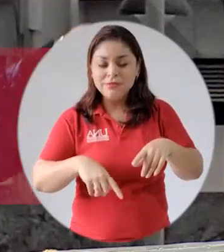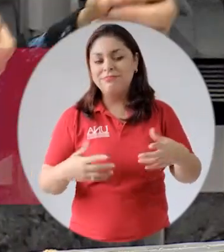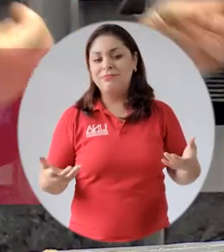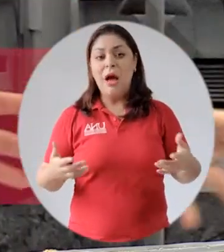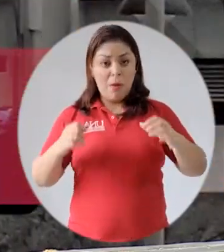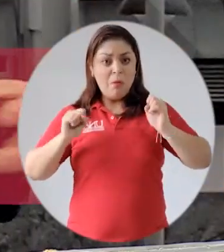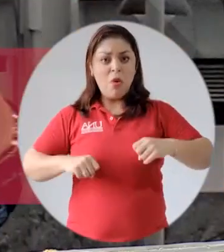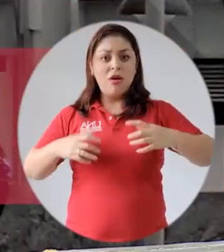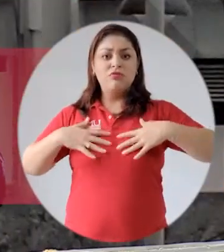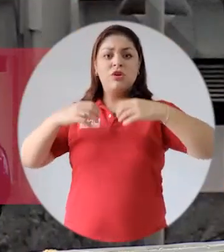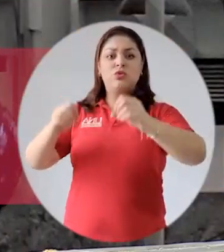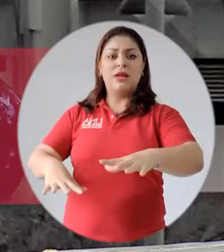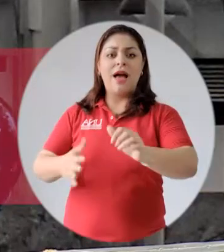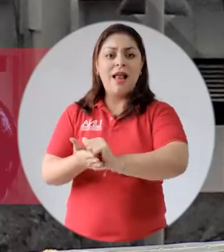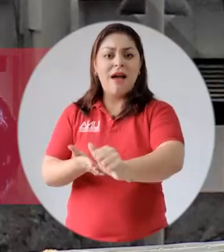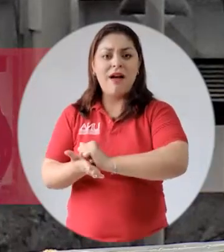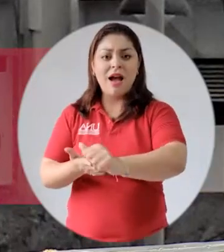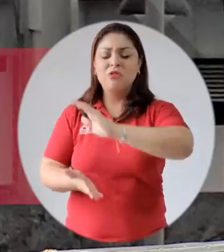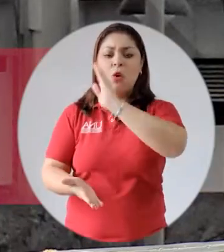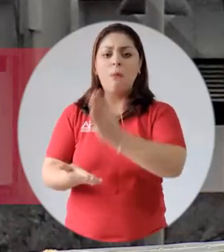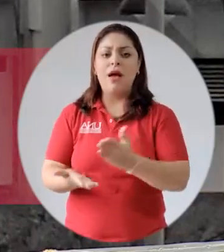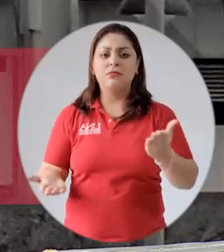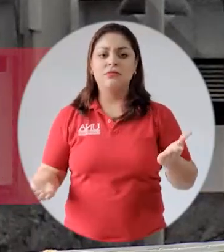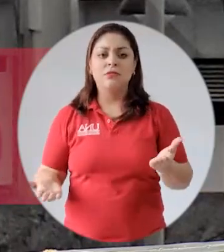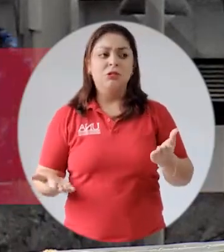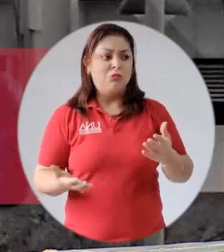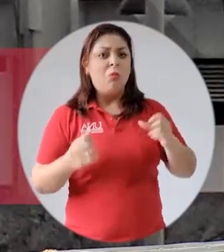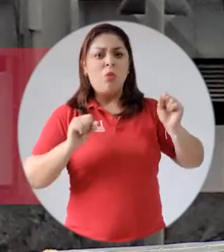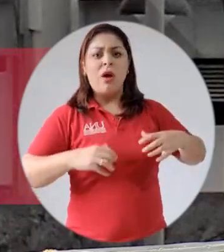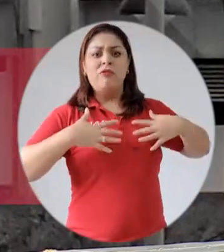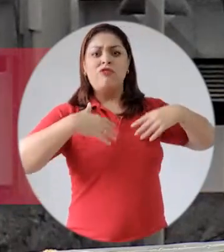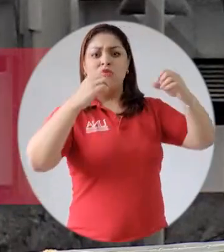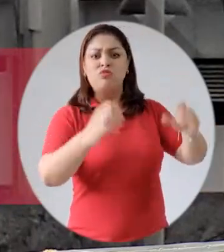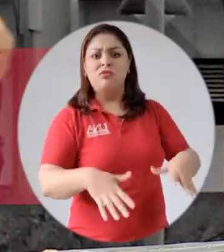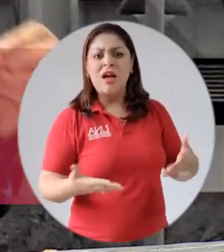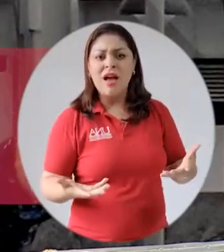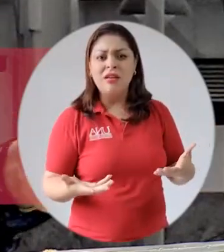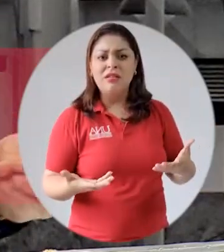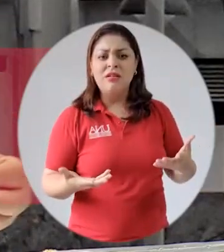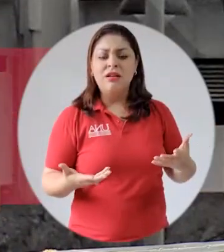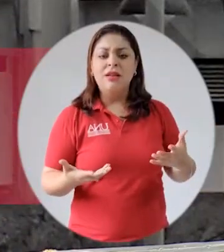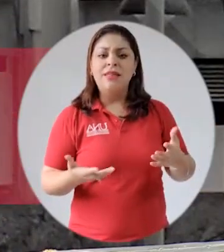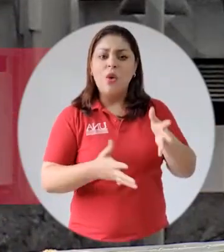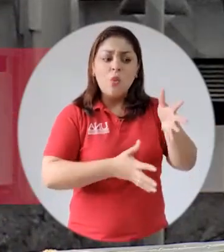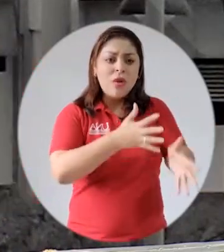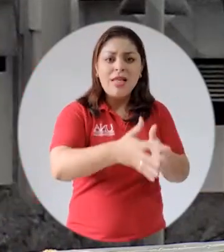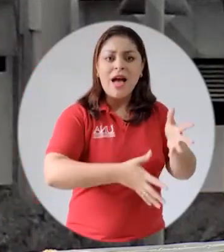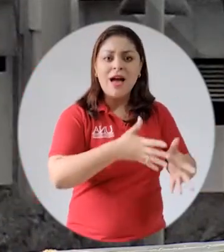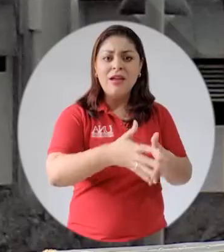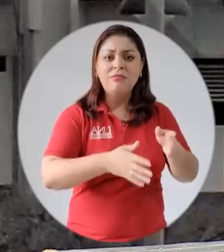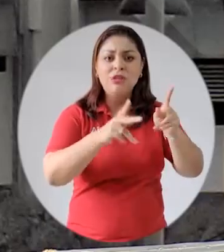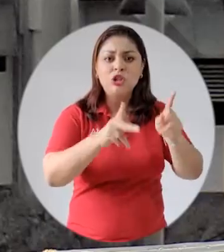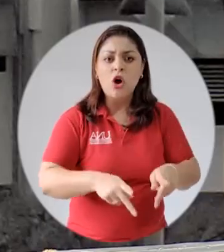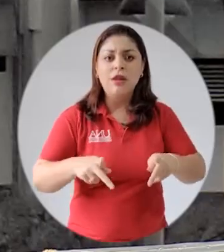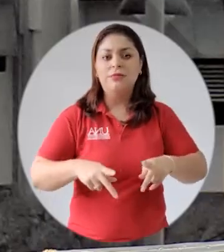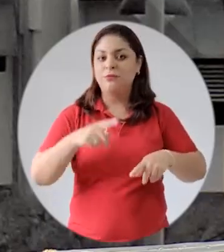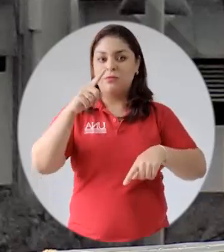65 años y más, 67% lo hacen las mujeres. Es decir, estamos hablando de que definitivamente, ¿verdad? El tema